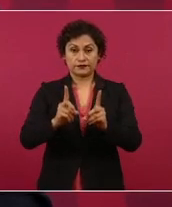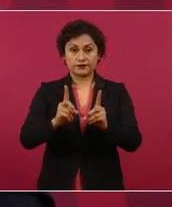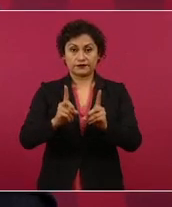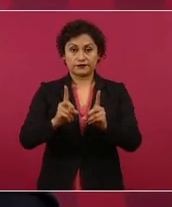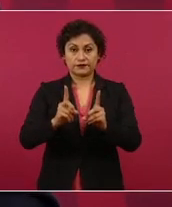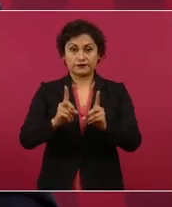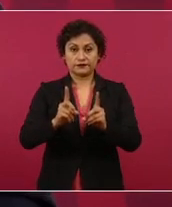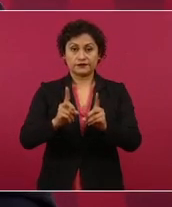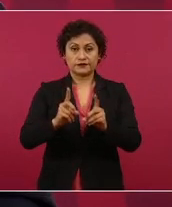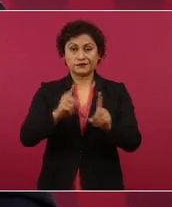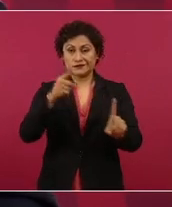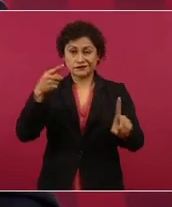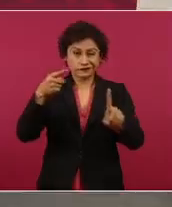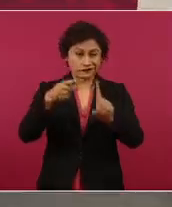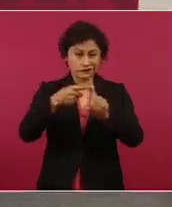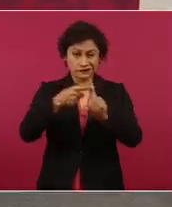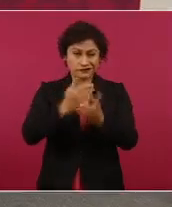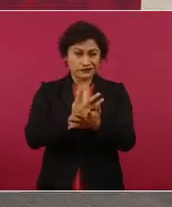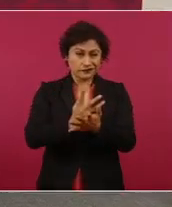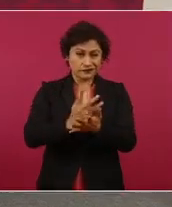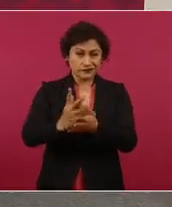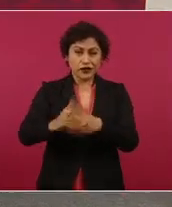y era puro fútbol.